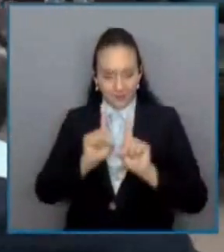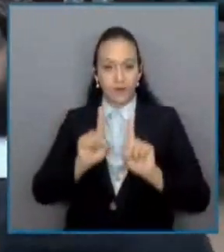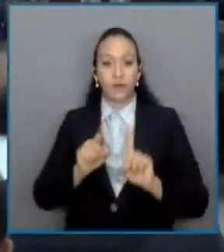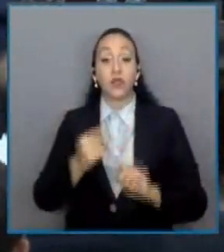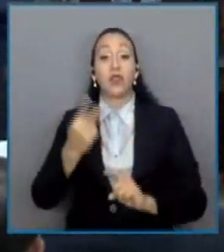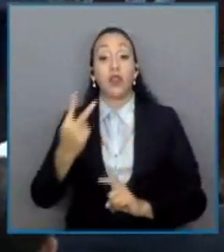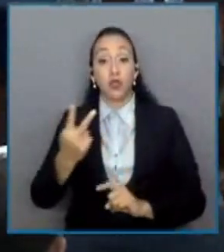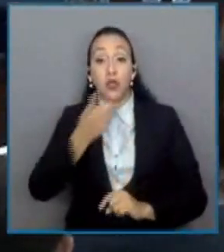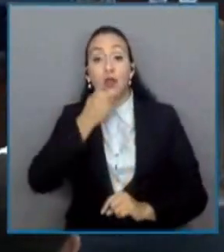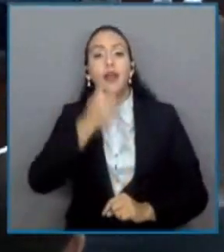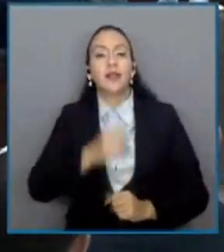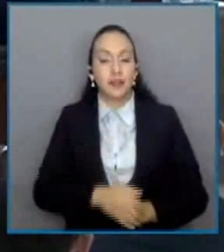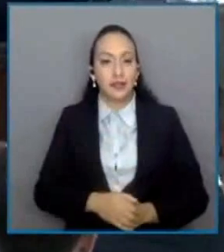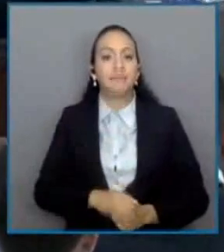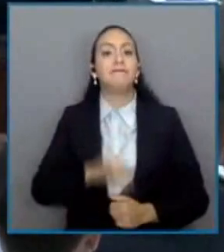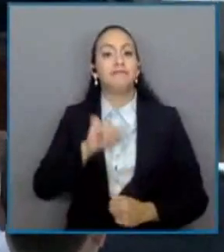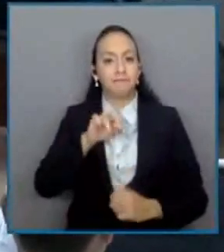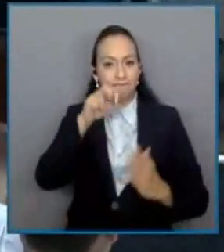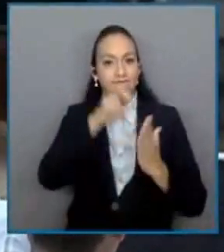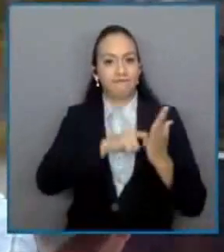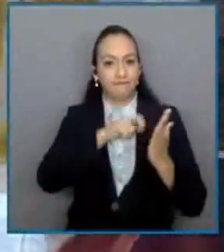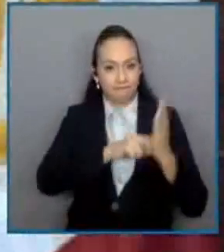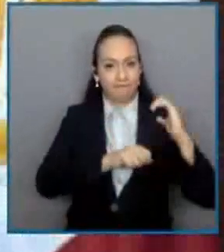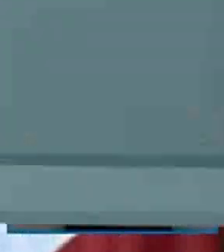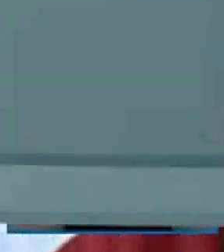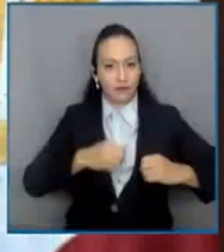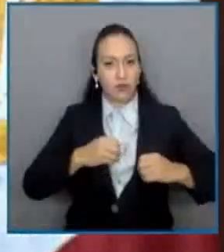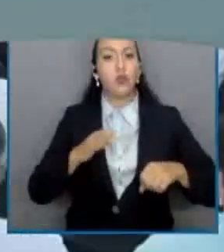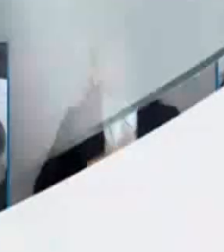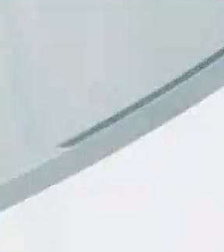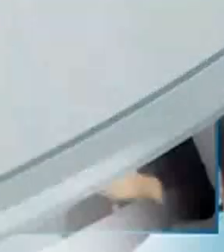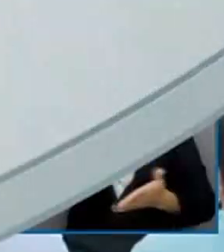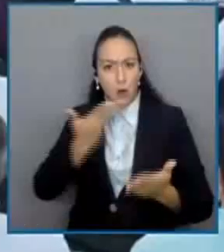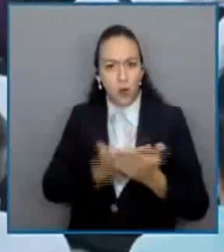habrá modificaciones a la iniciativa de reforma.